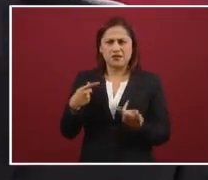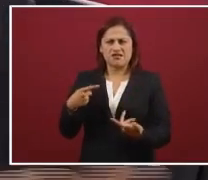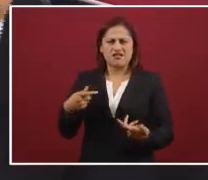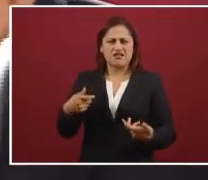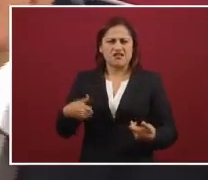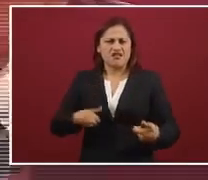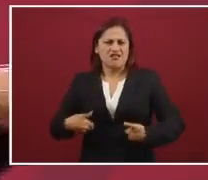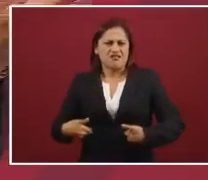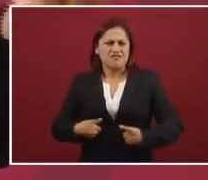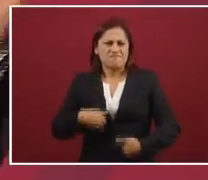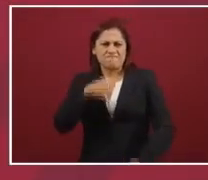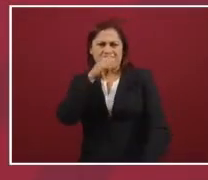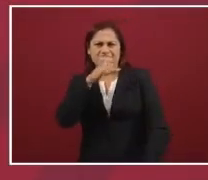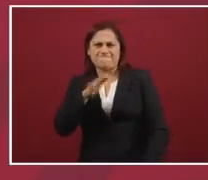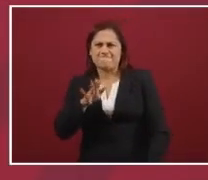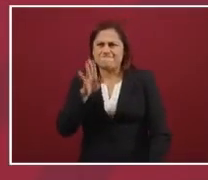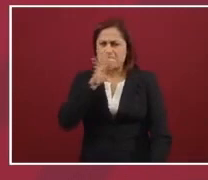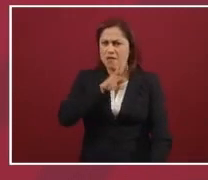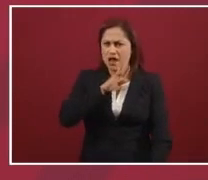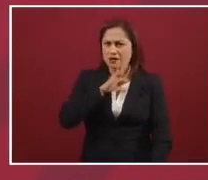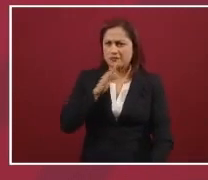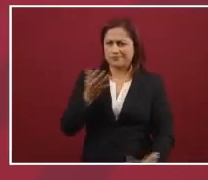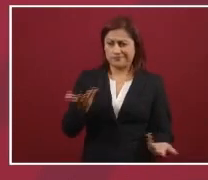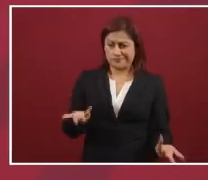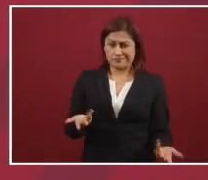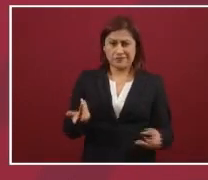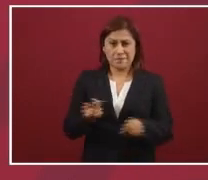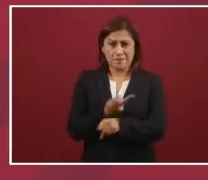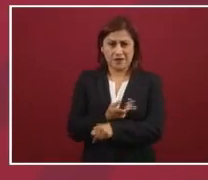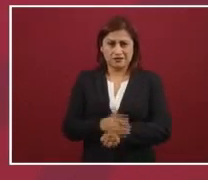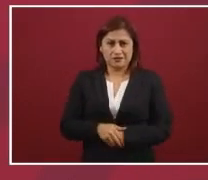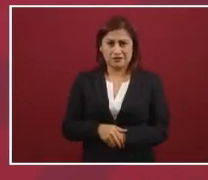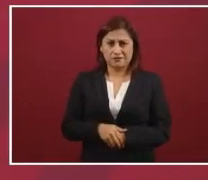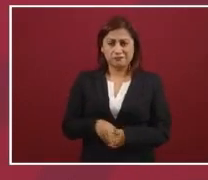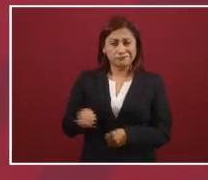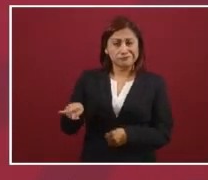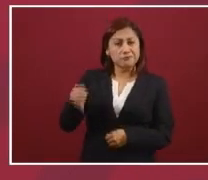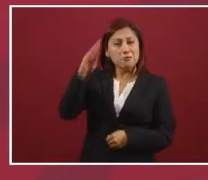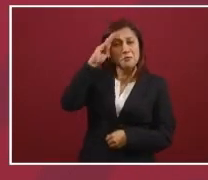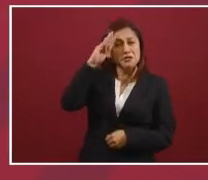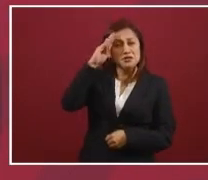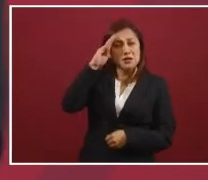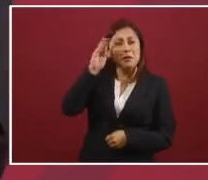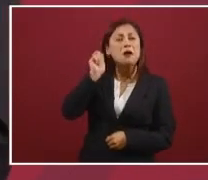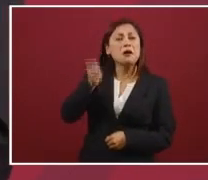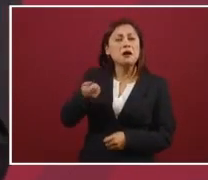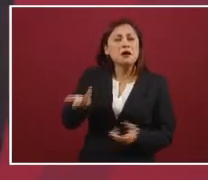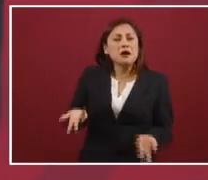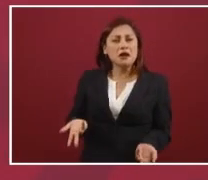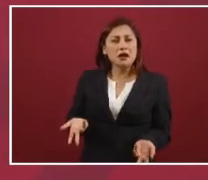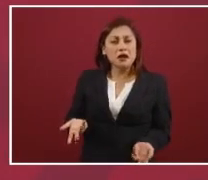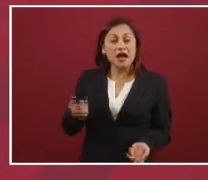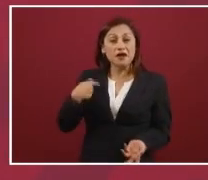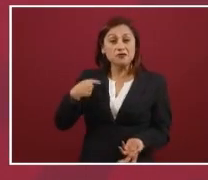¿Qué pensaban entonces? ¿Que yo iba a llegar aquí y que me iba yo a